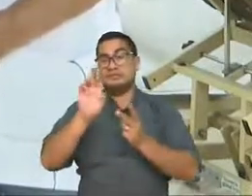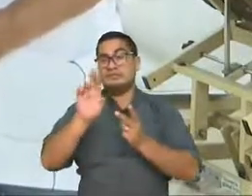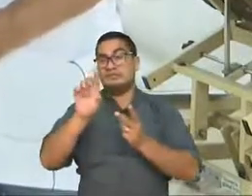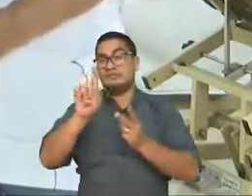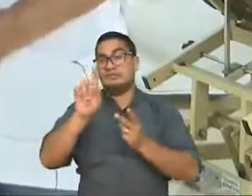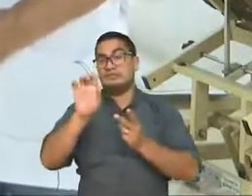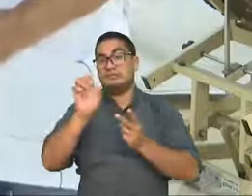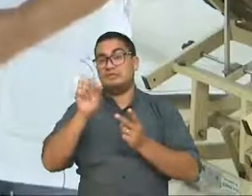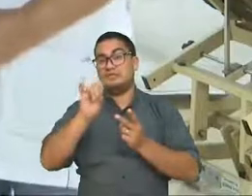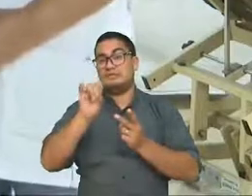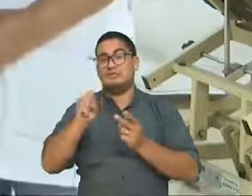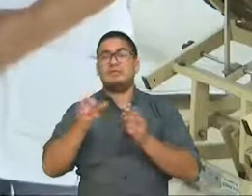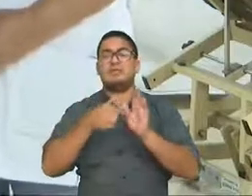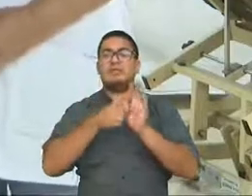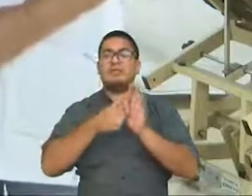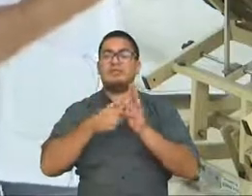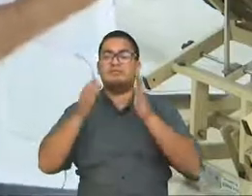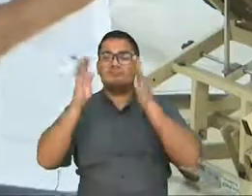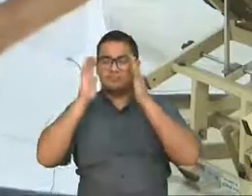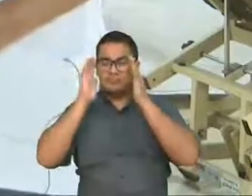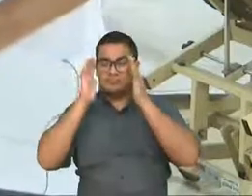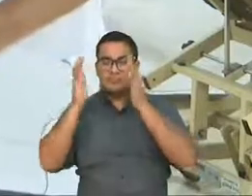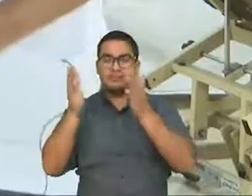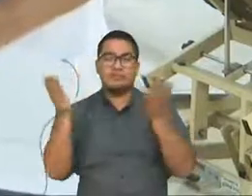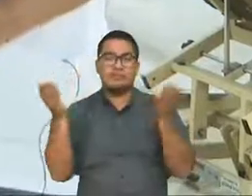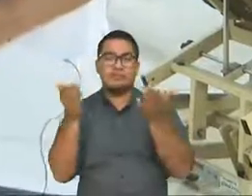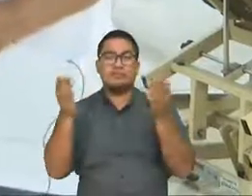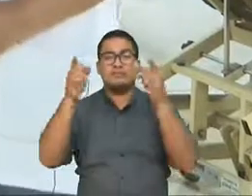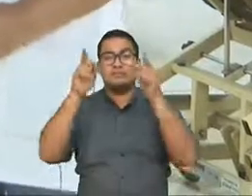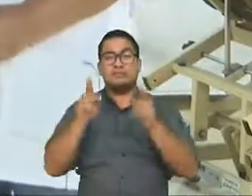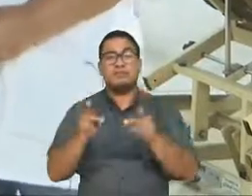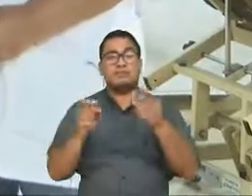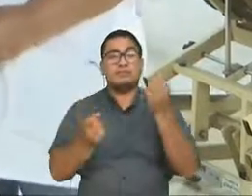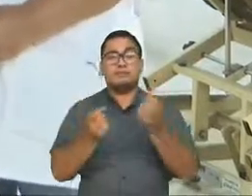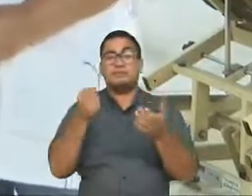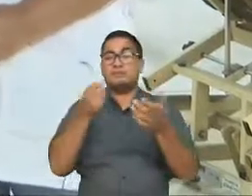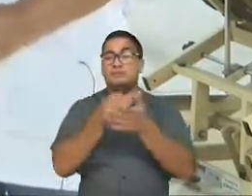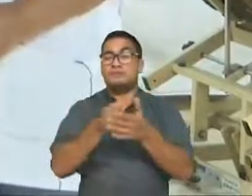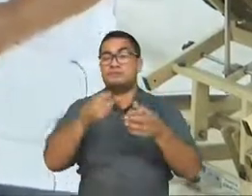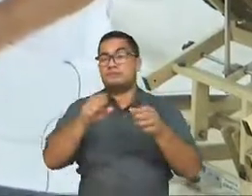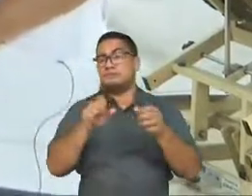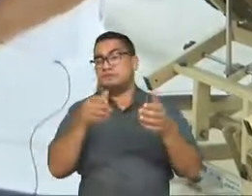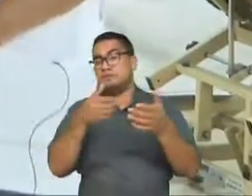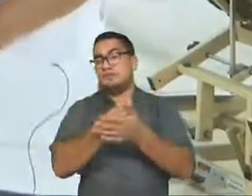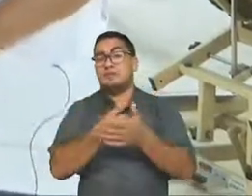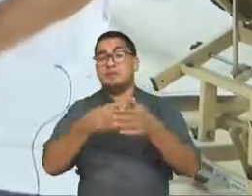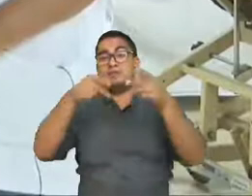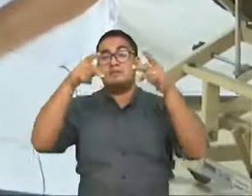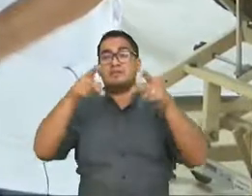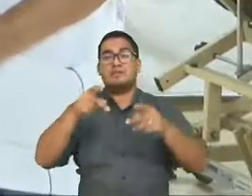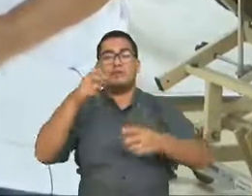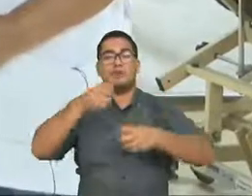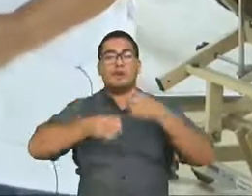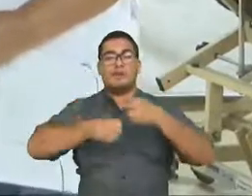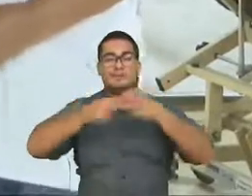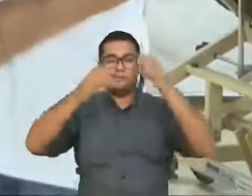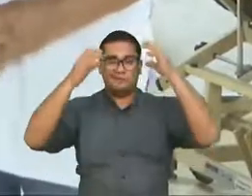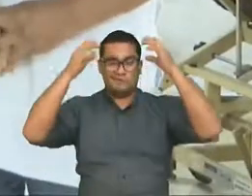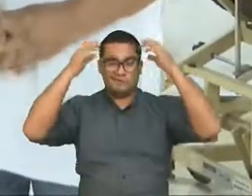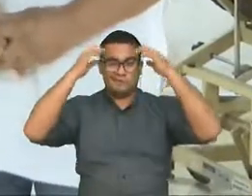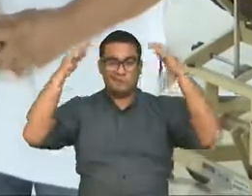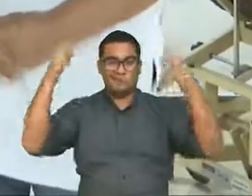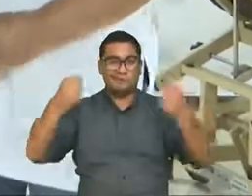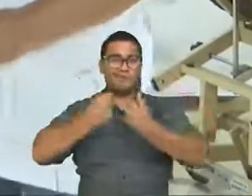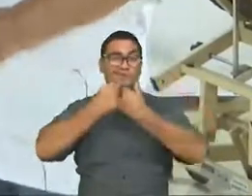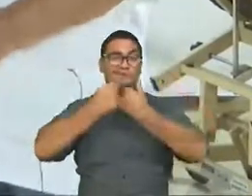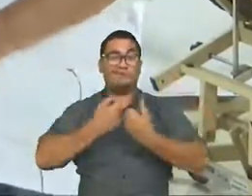de accidente ustedes la utilizan más, en personas accidentadas? En pacientes con problemas de traumatismo cráneoencefálico.